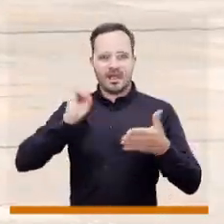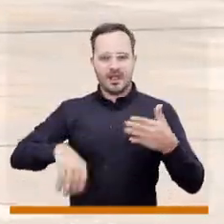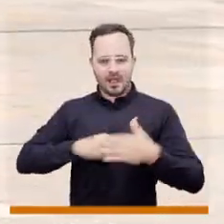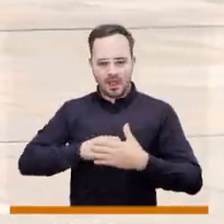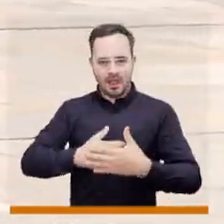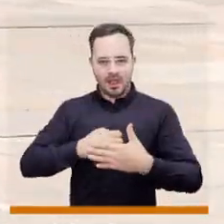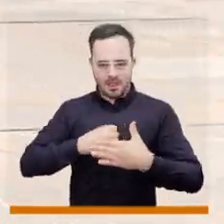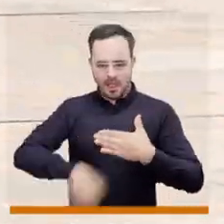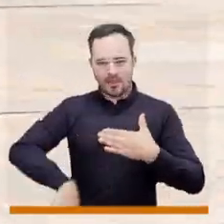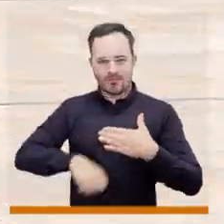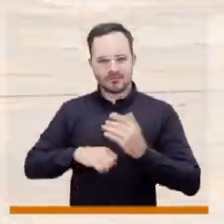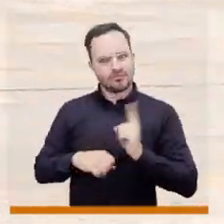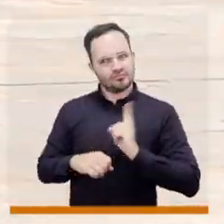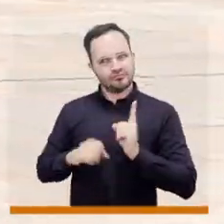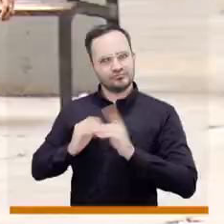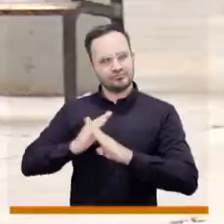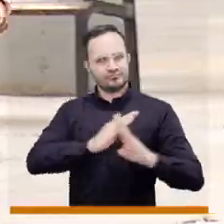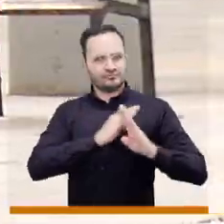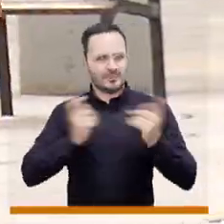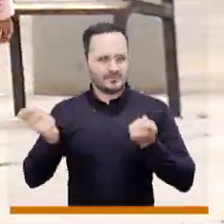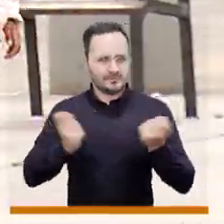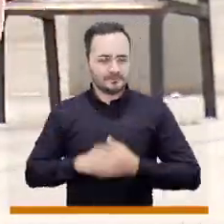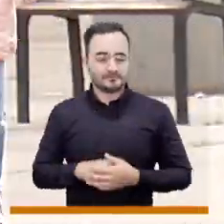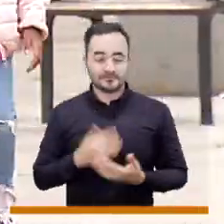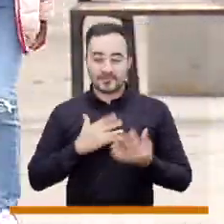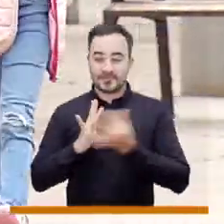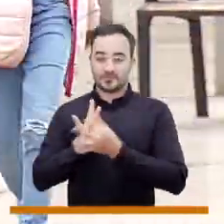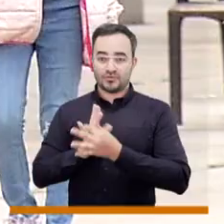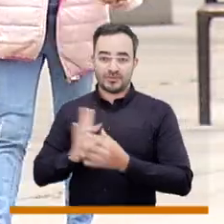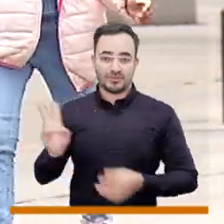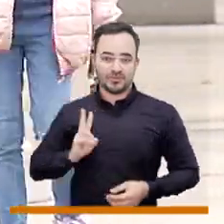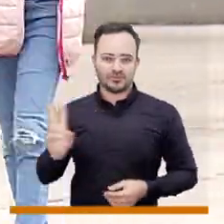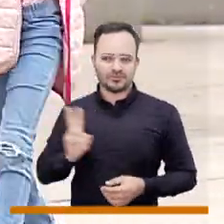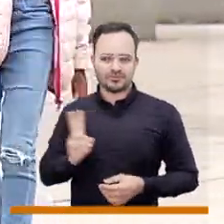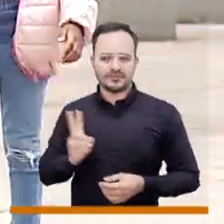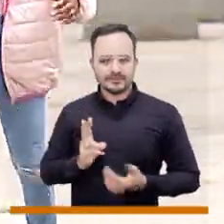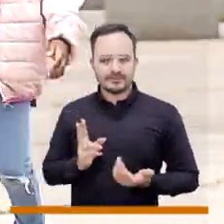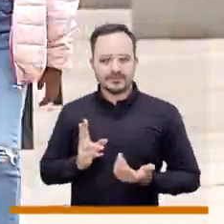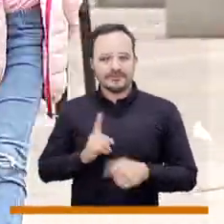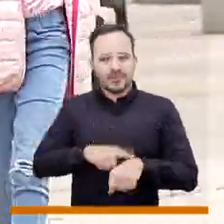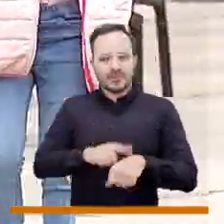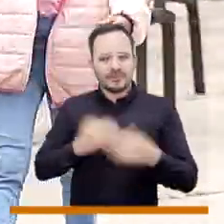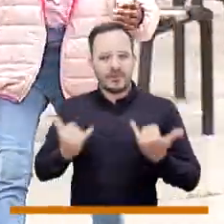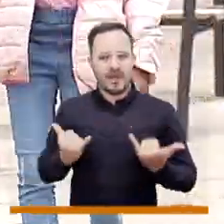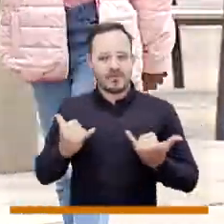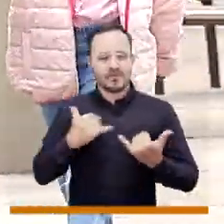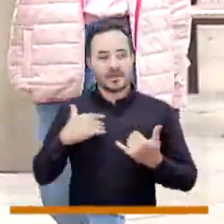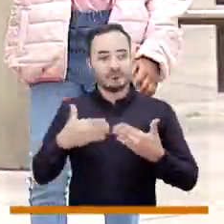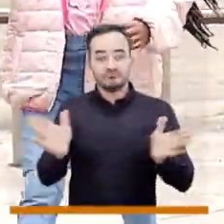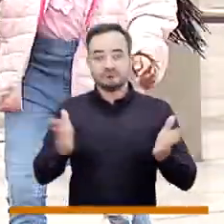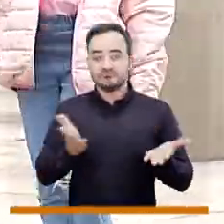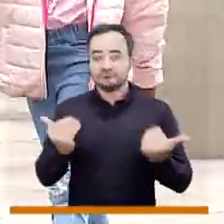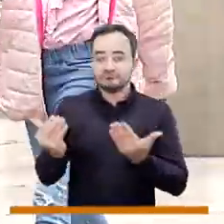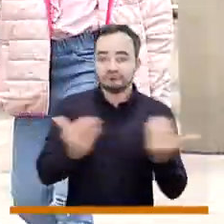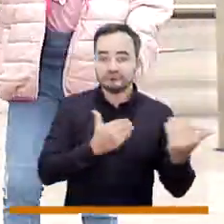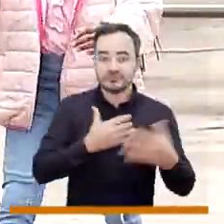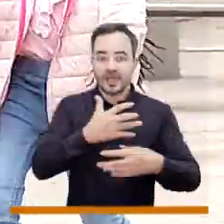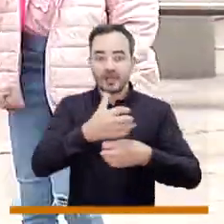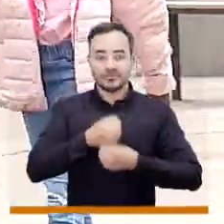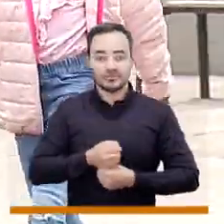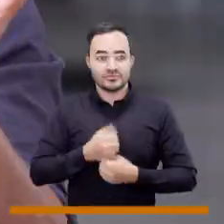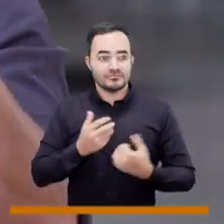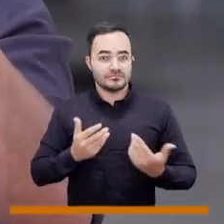del aborto. Personalmente, pues mi esposa estamos hoy en un tiempo